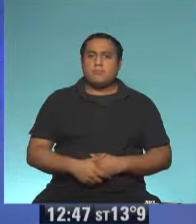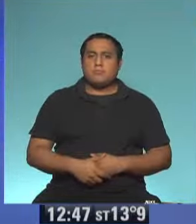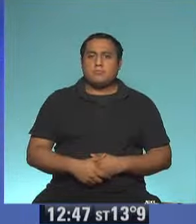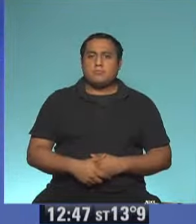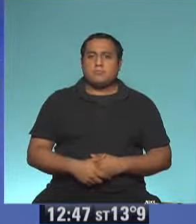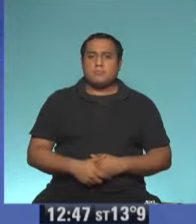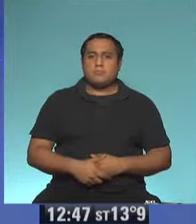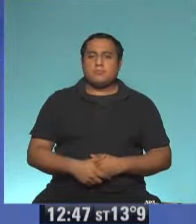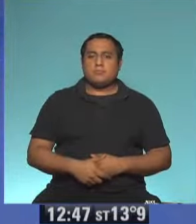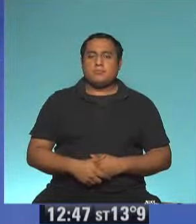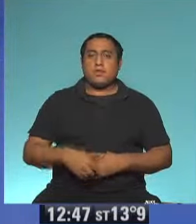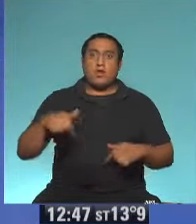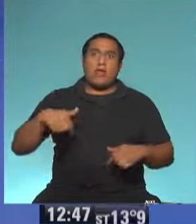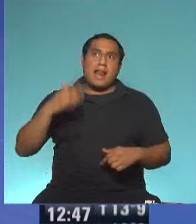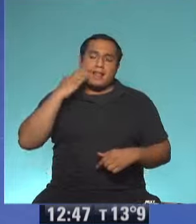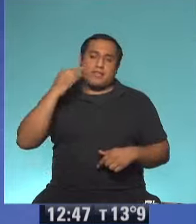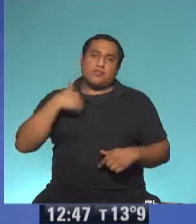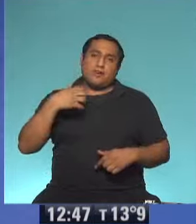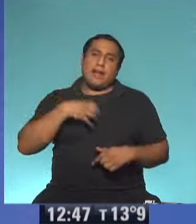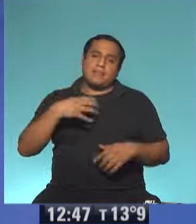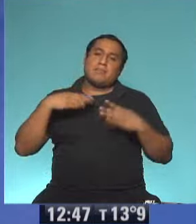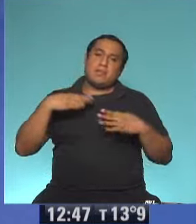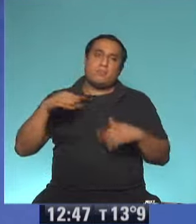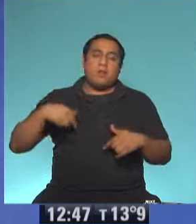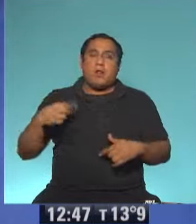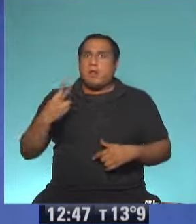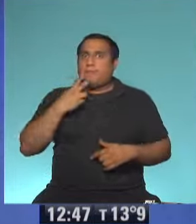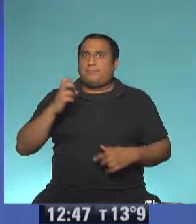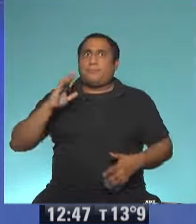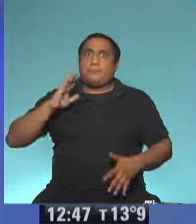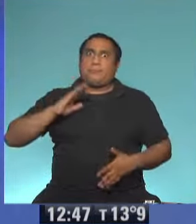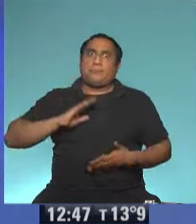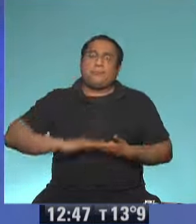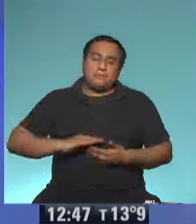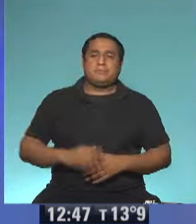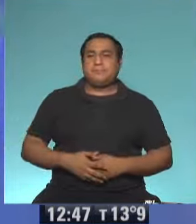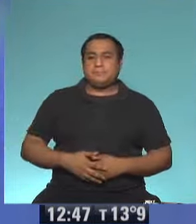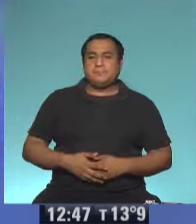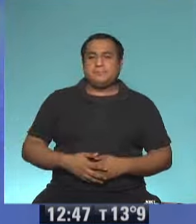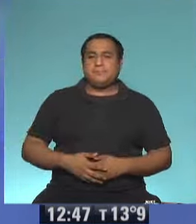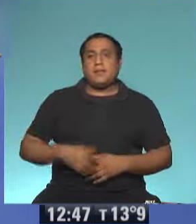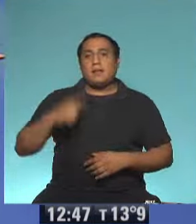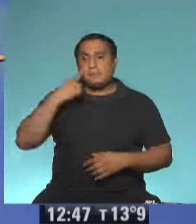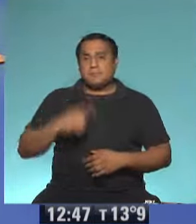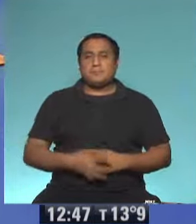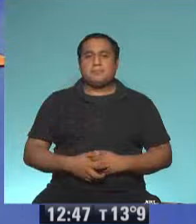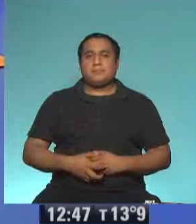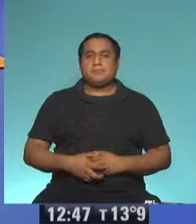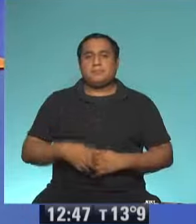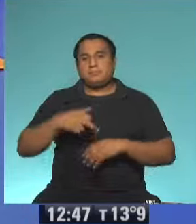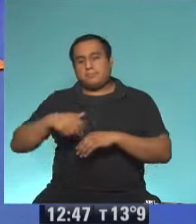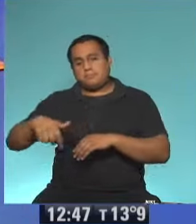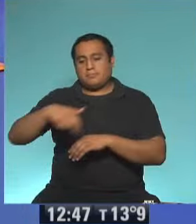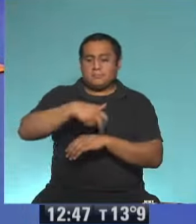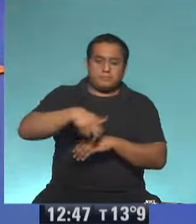Yo tengo mi clase hoy a la tarde. Estoy gastando energía. No, está gastando energía. Vamos a hacer esta, a ver si sale. No tenés que competir conmigo, ahí, ¿eh? Ahí. Es difícil